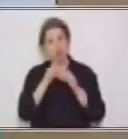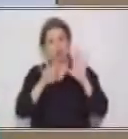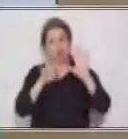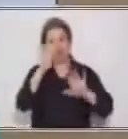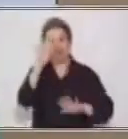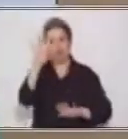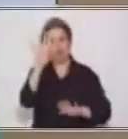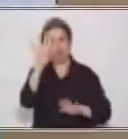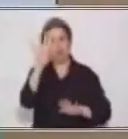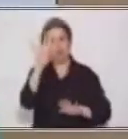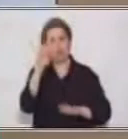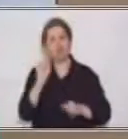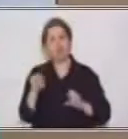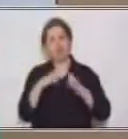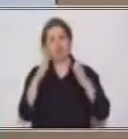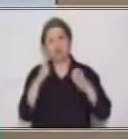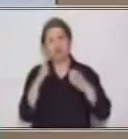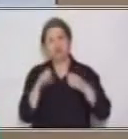14 dividido